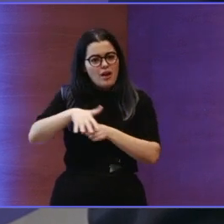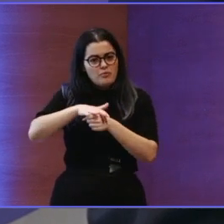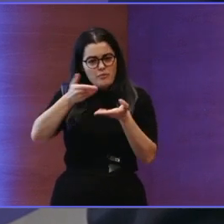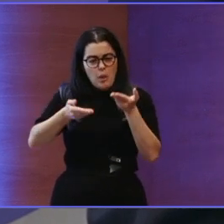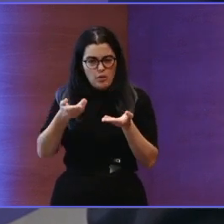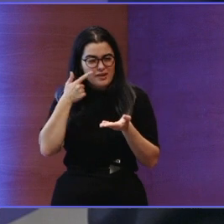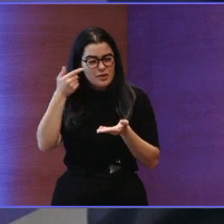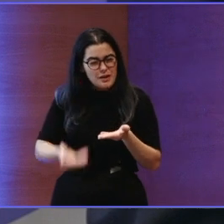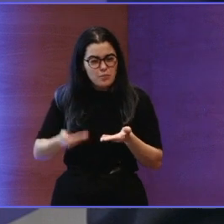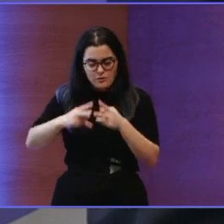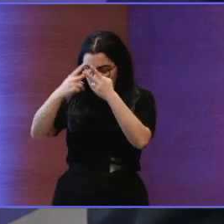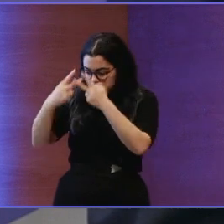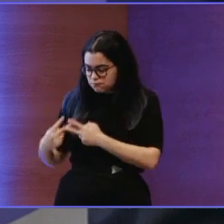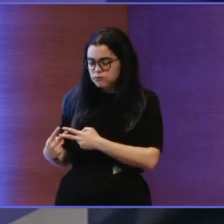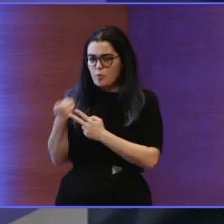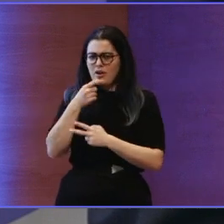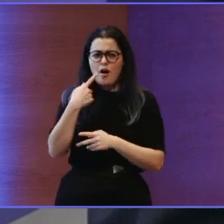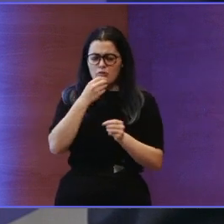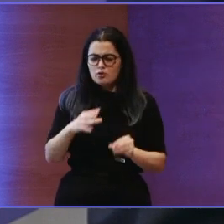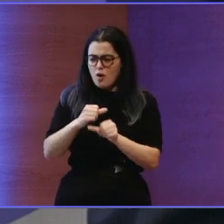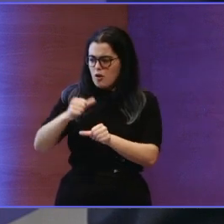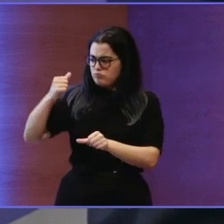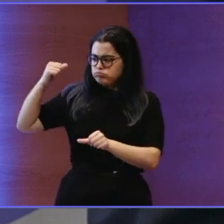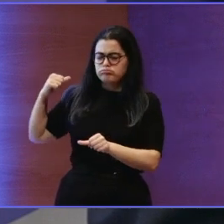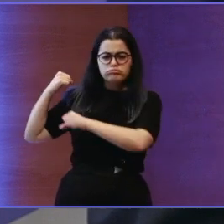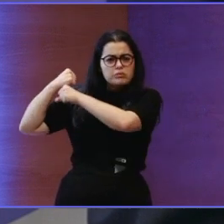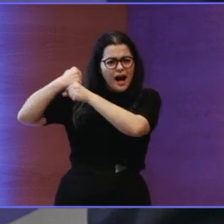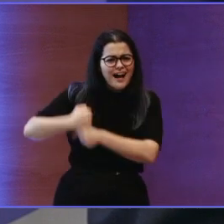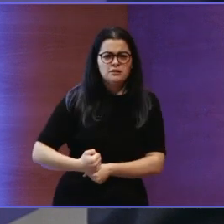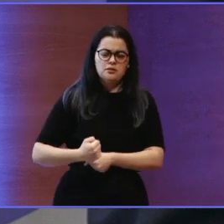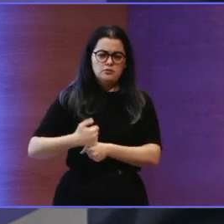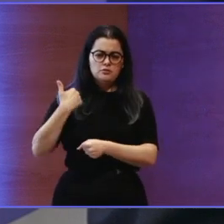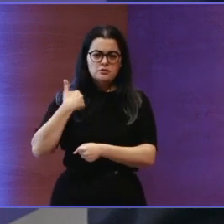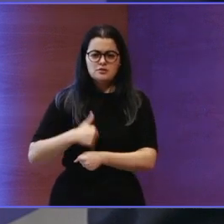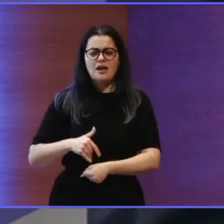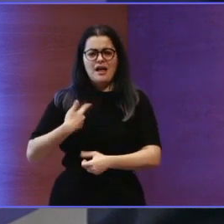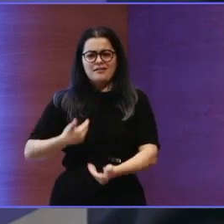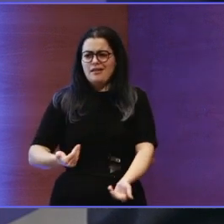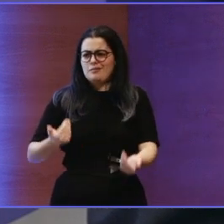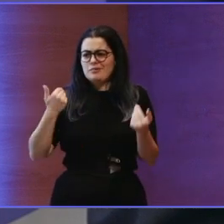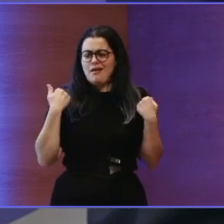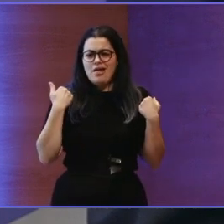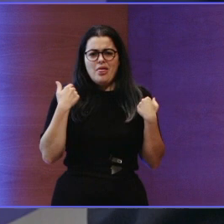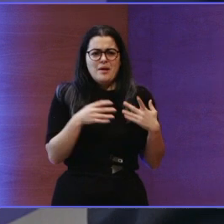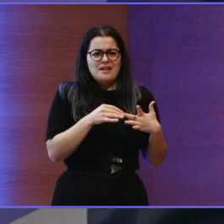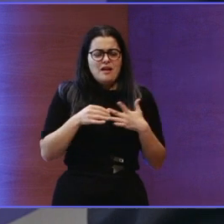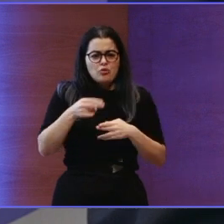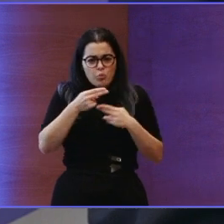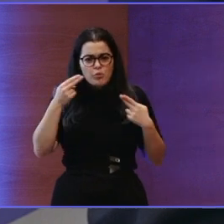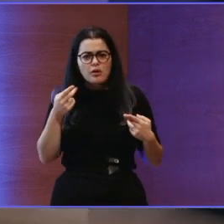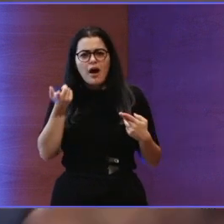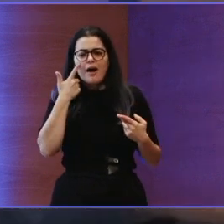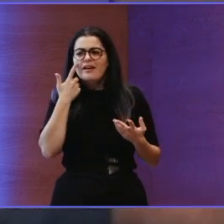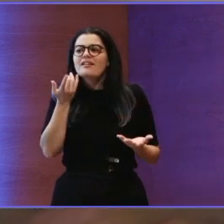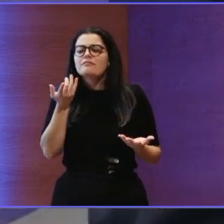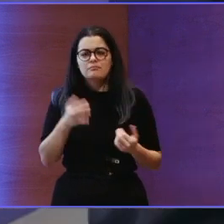que toda esa historia que ya son de muchos años de de de responsabilización y liderazgo público